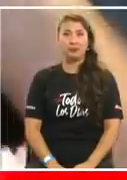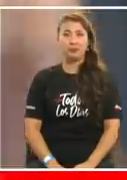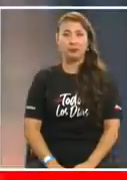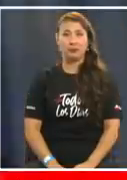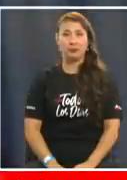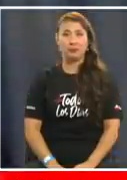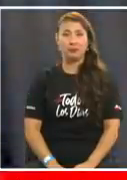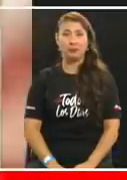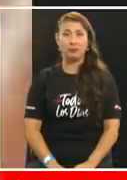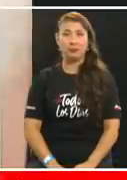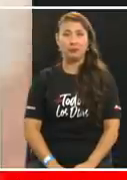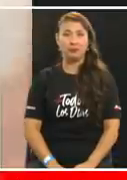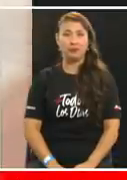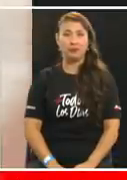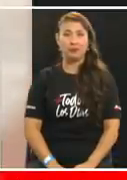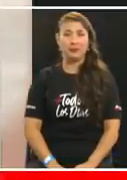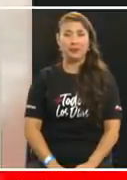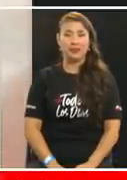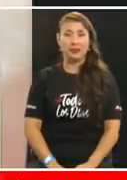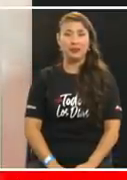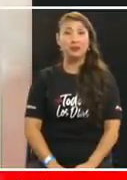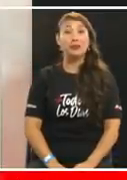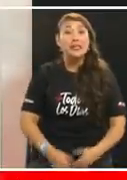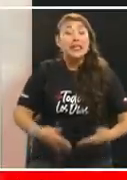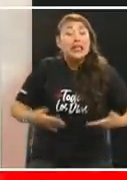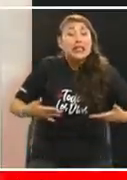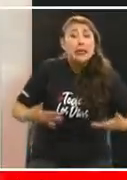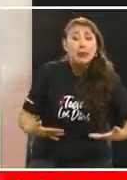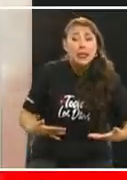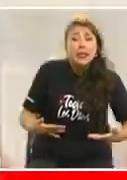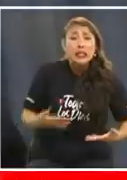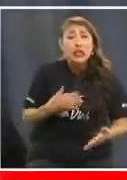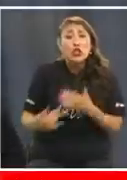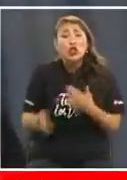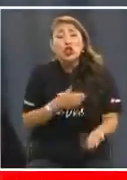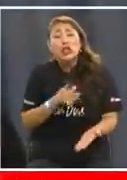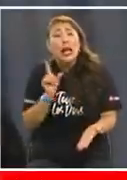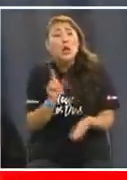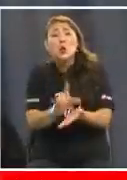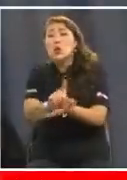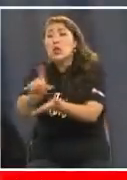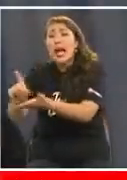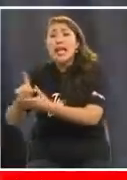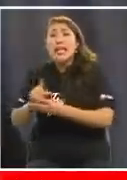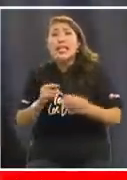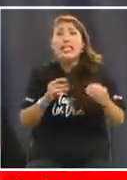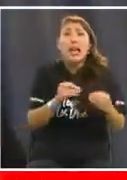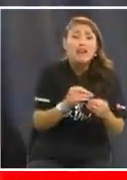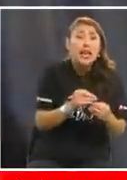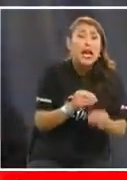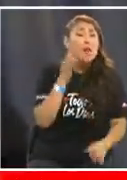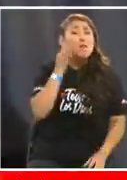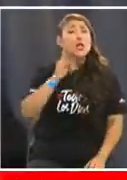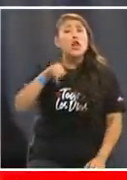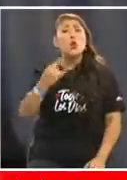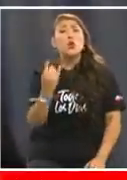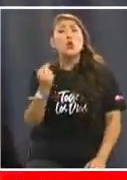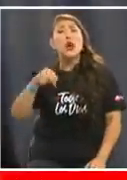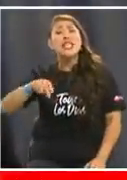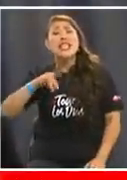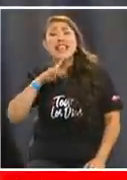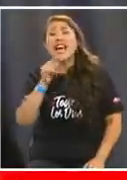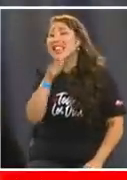Muy bien. Bienvenido. Estamos aquí en lugares... la señora Juanita. ¿Y la cazuela te